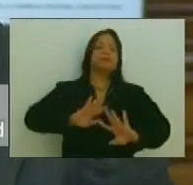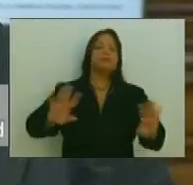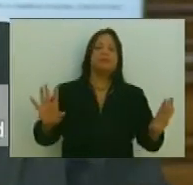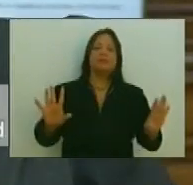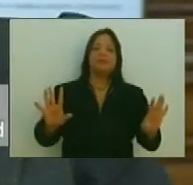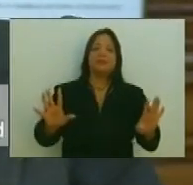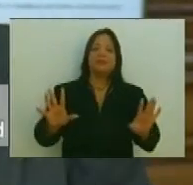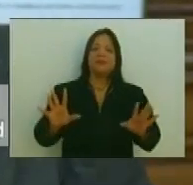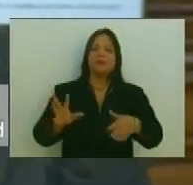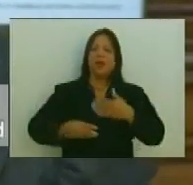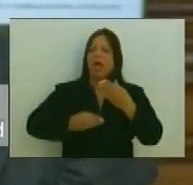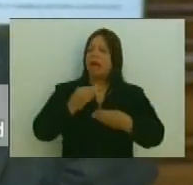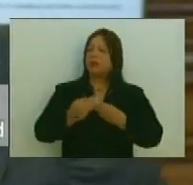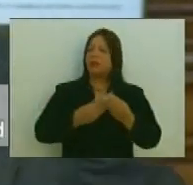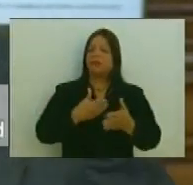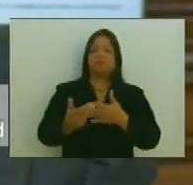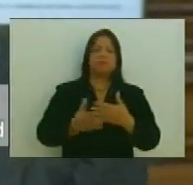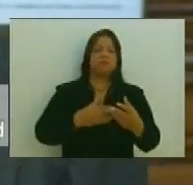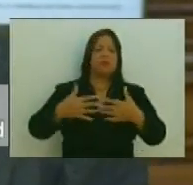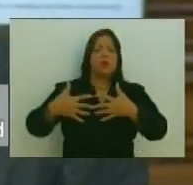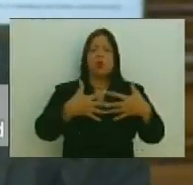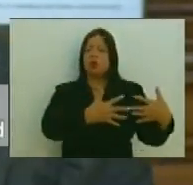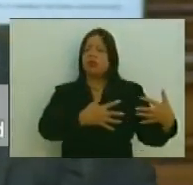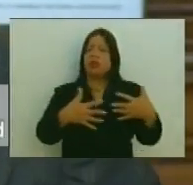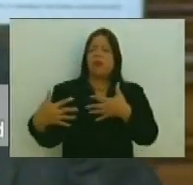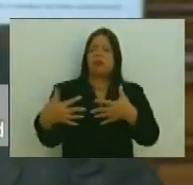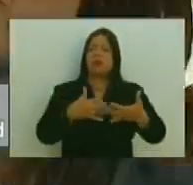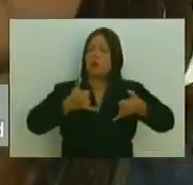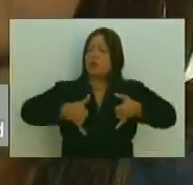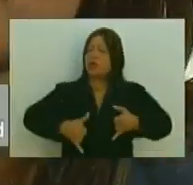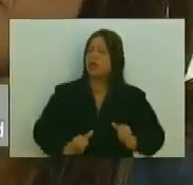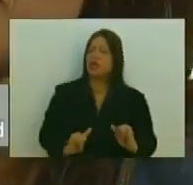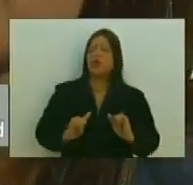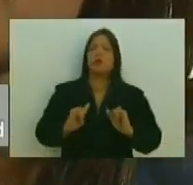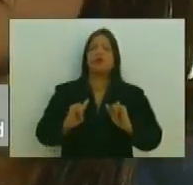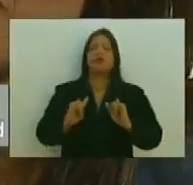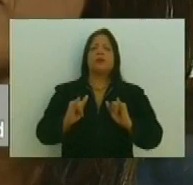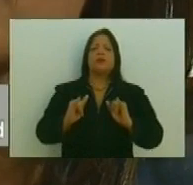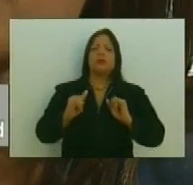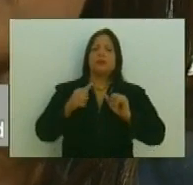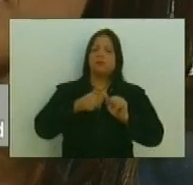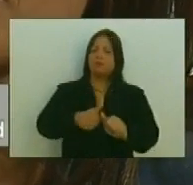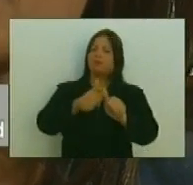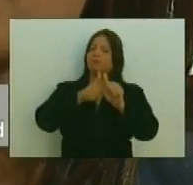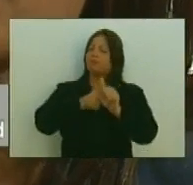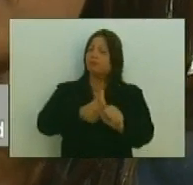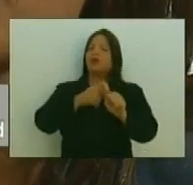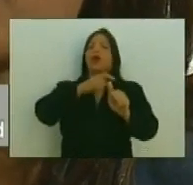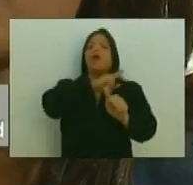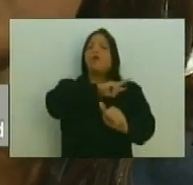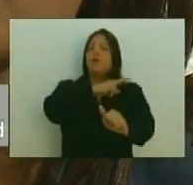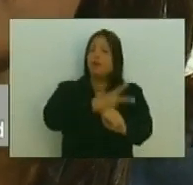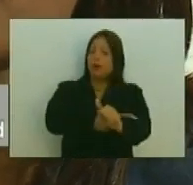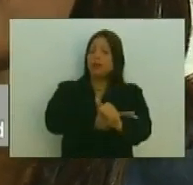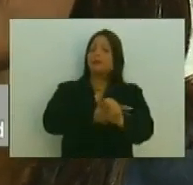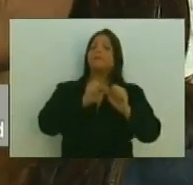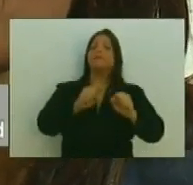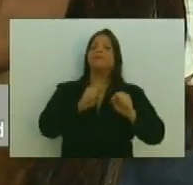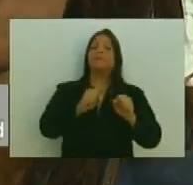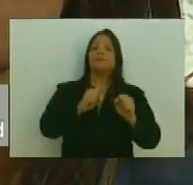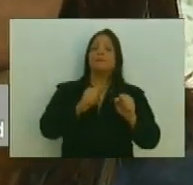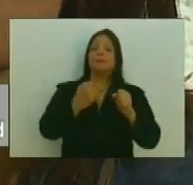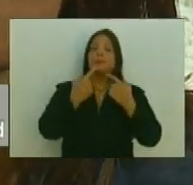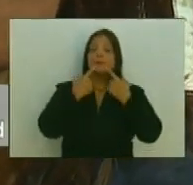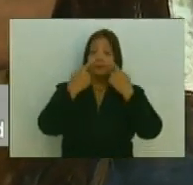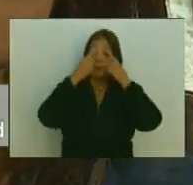y hacemos y deshacemos y luchamos por nuestros hijos. Es fuerte, porque fíjense ustedes